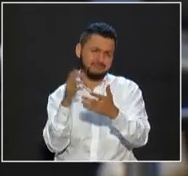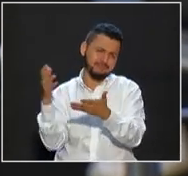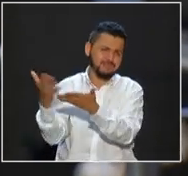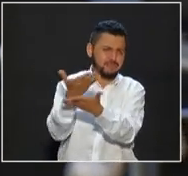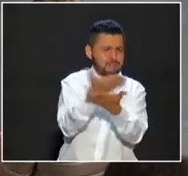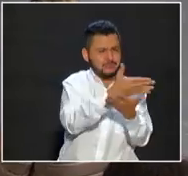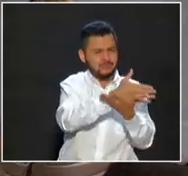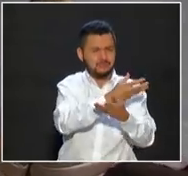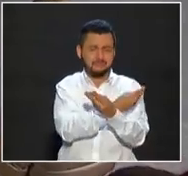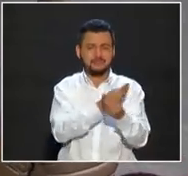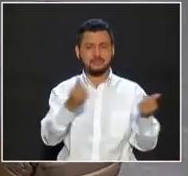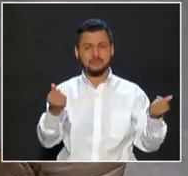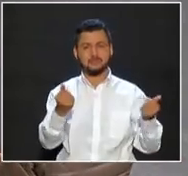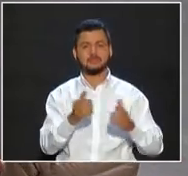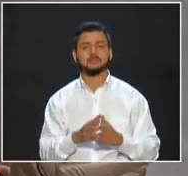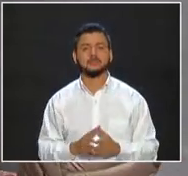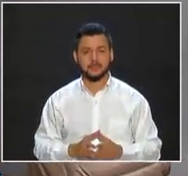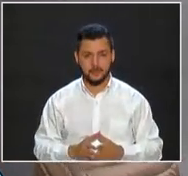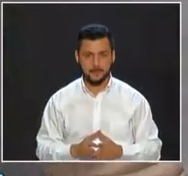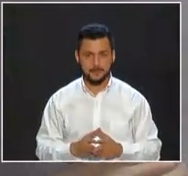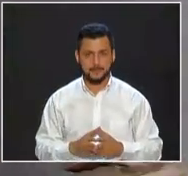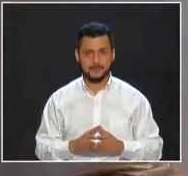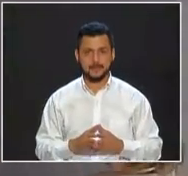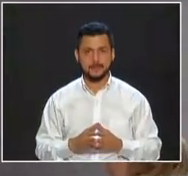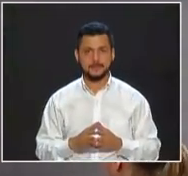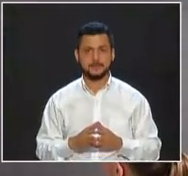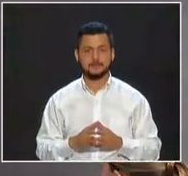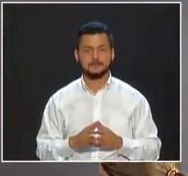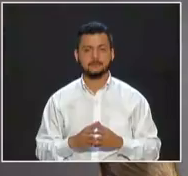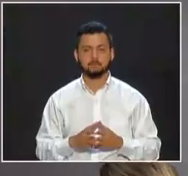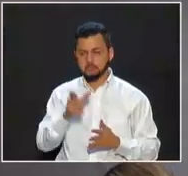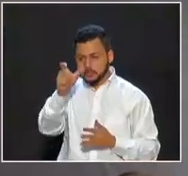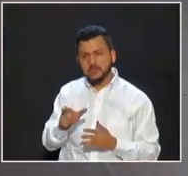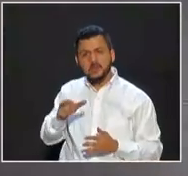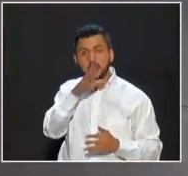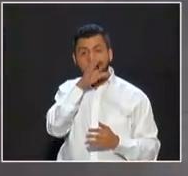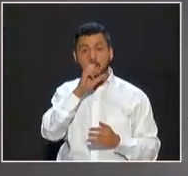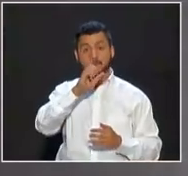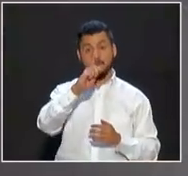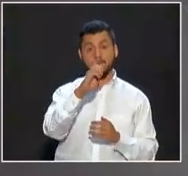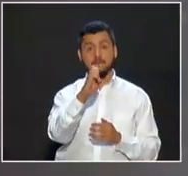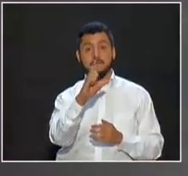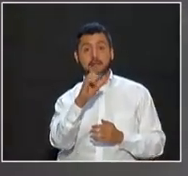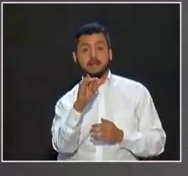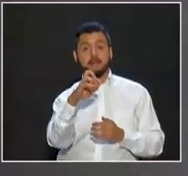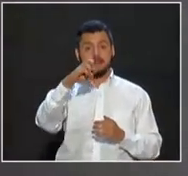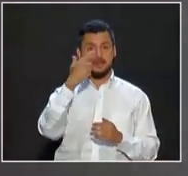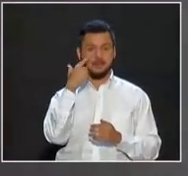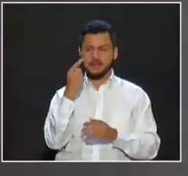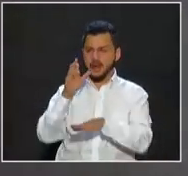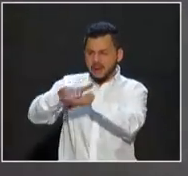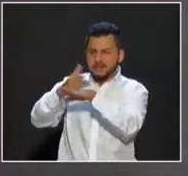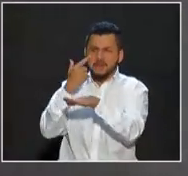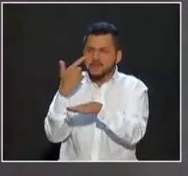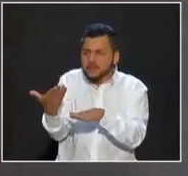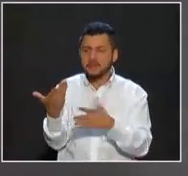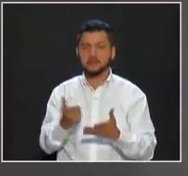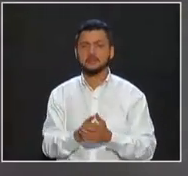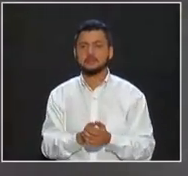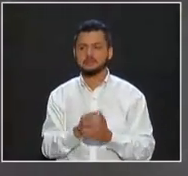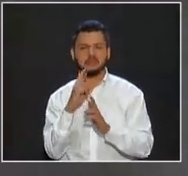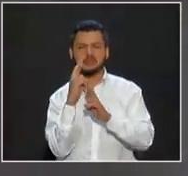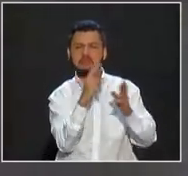dinero público candidato felipe para que tiene ustedes que decir acerca de la respuesta del candidato no visito bueno con claridad plantear que